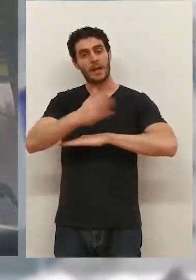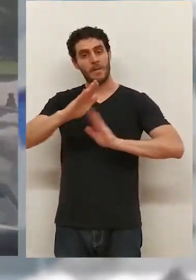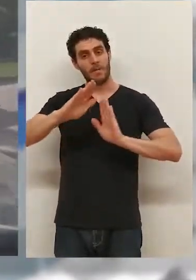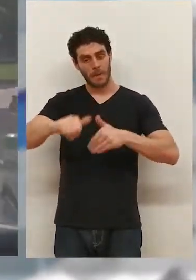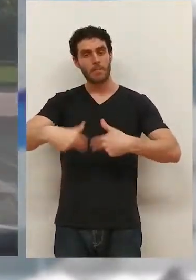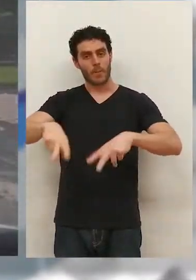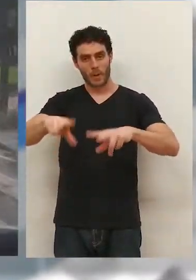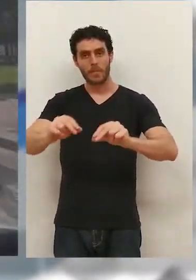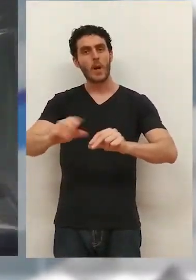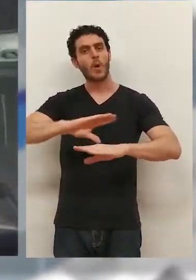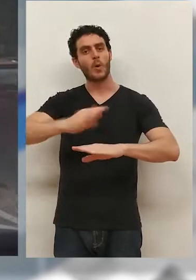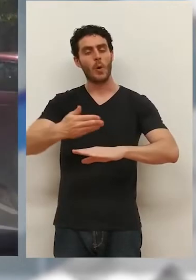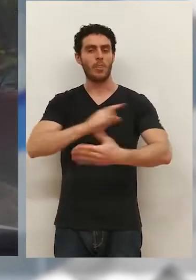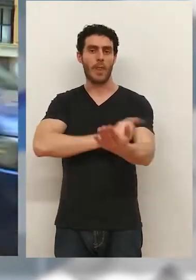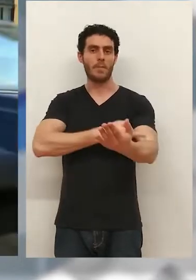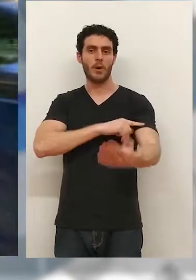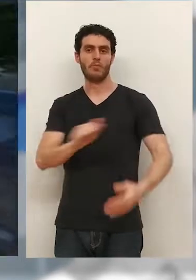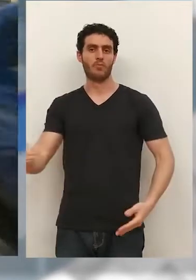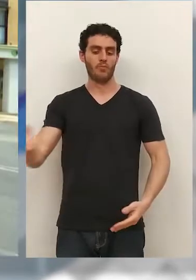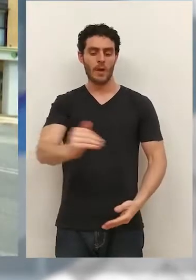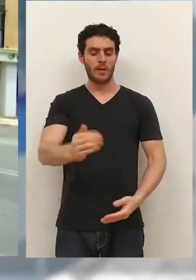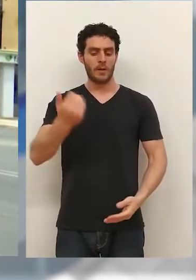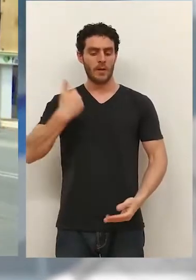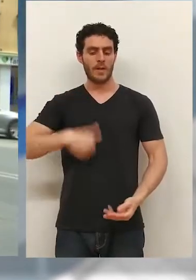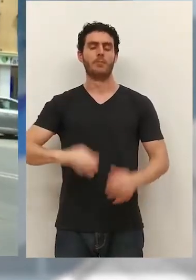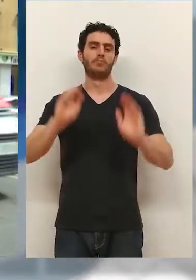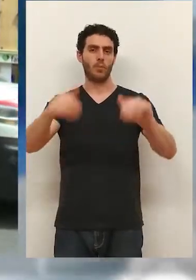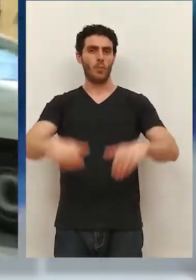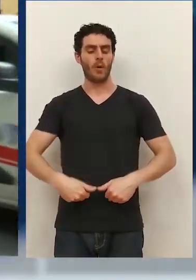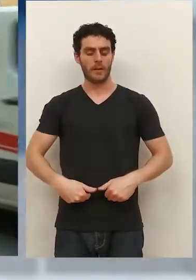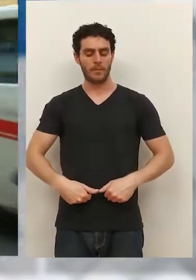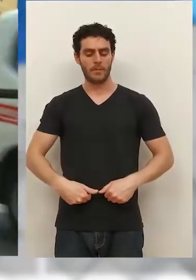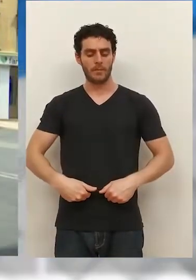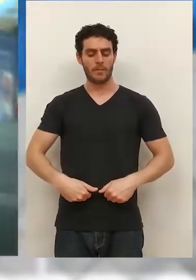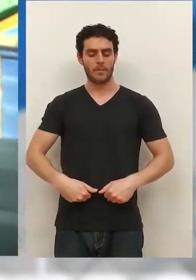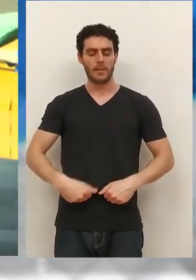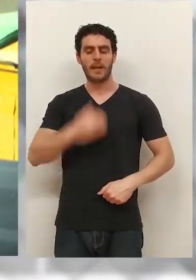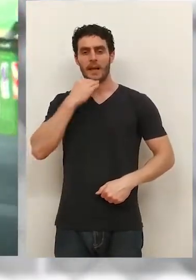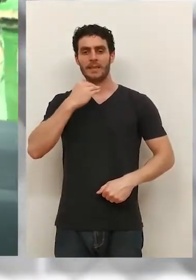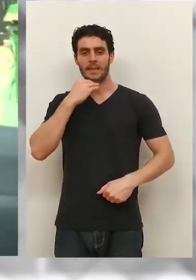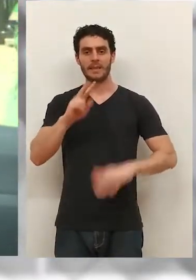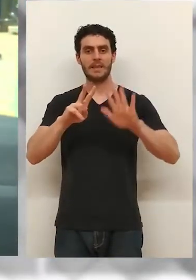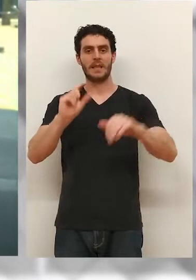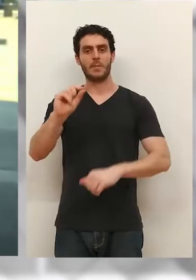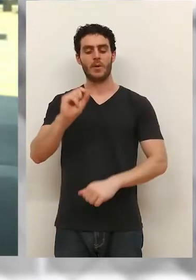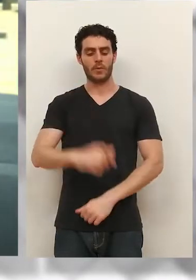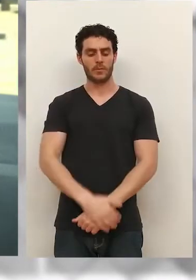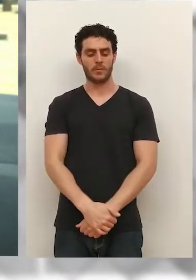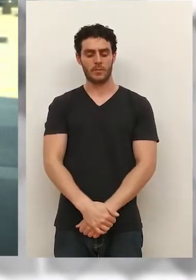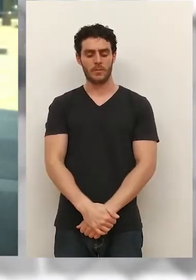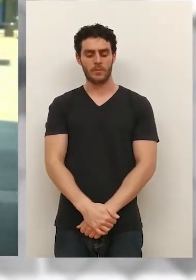calle y nos metemos por Club Deportivo. Hemos llegado a nuestro destino. Final del trayecto. Casi